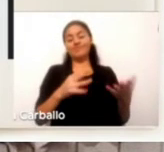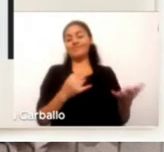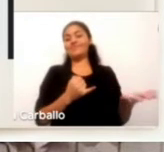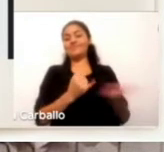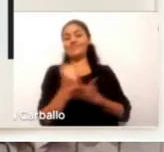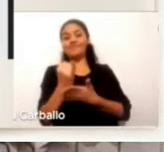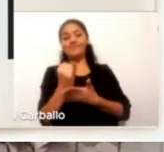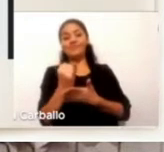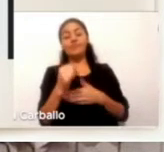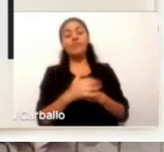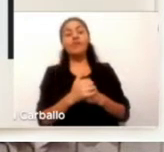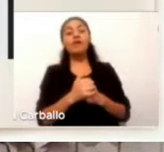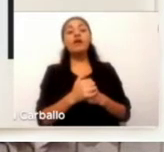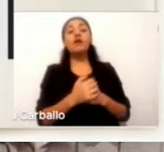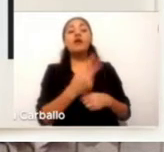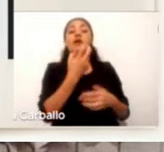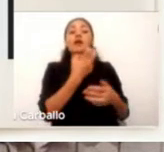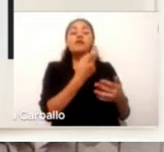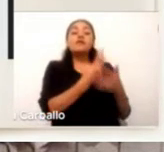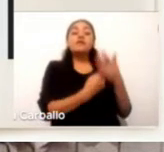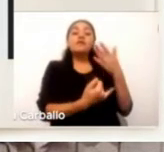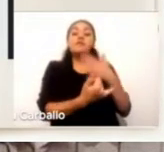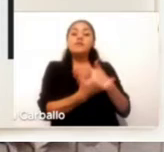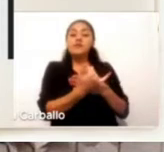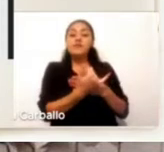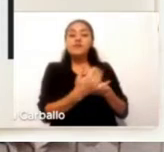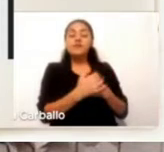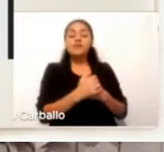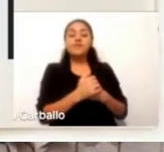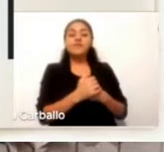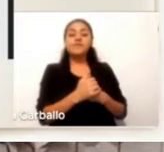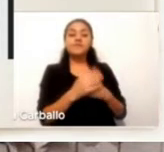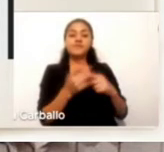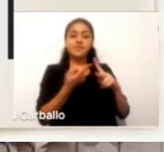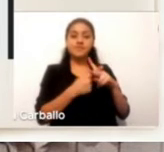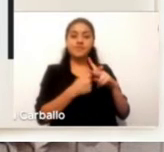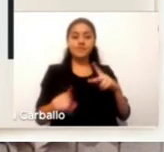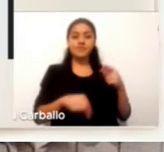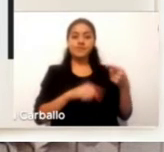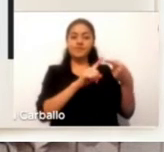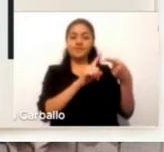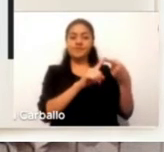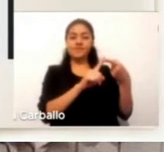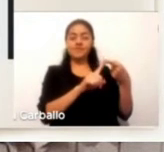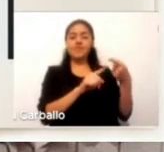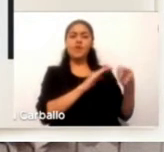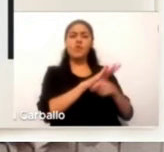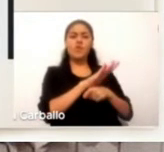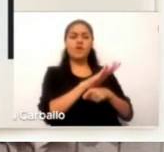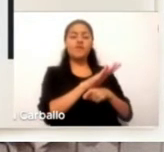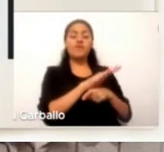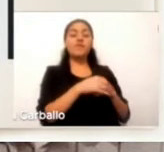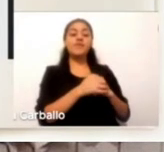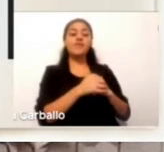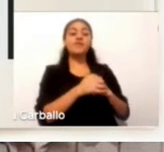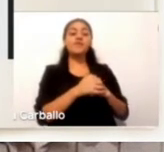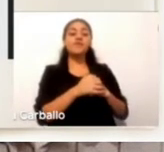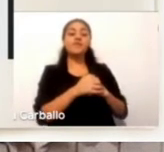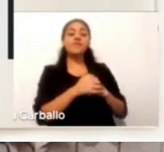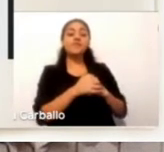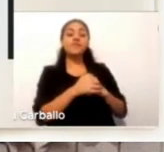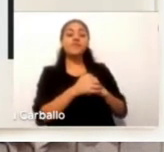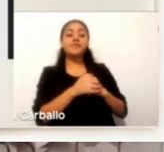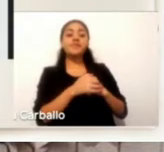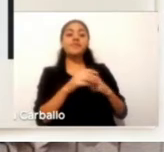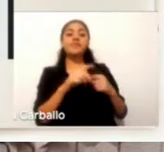en la propuesta se inició con el estudio del primero de los elementos mencionados. Para ello se tomó en cuenta el caudal probatorio que obra en autos